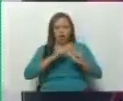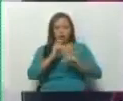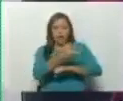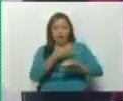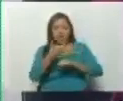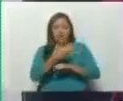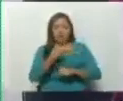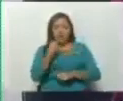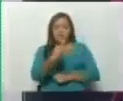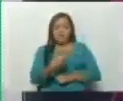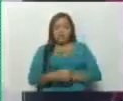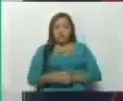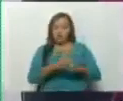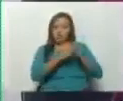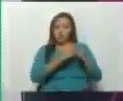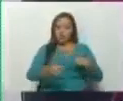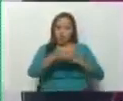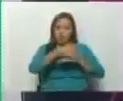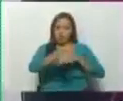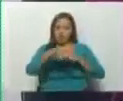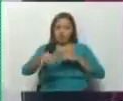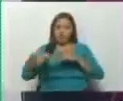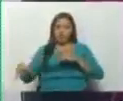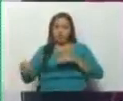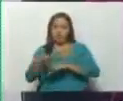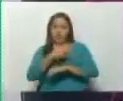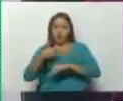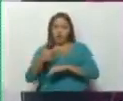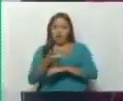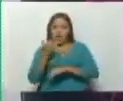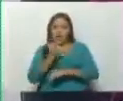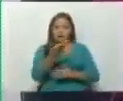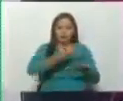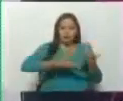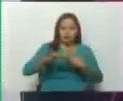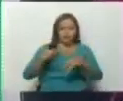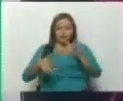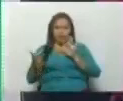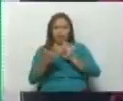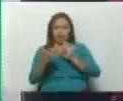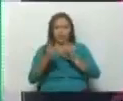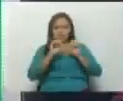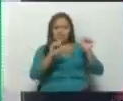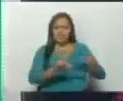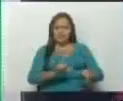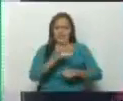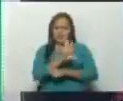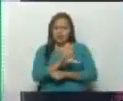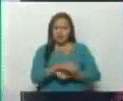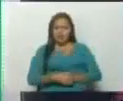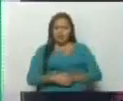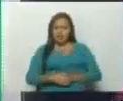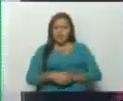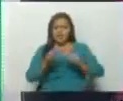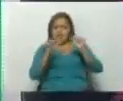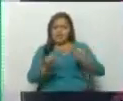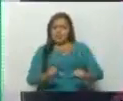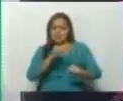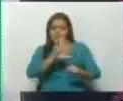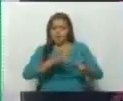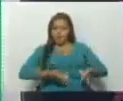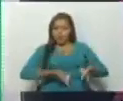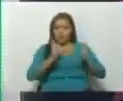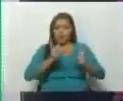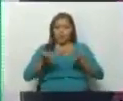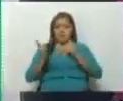precisamente todos los municipios y las gobernaciones tienen esa interacción con el Sistema 5, ¿no? El Sistema 5 te permite, bueno,